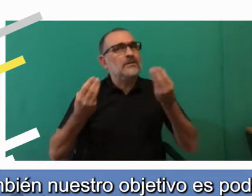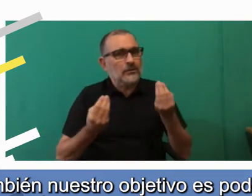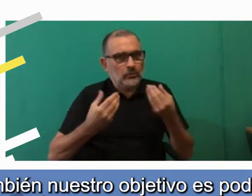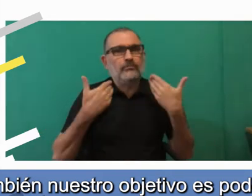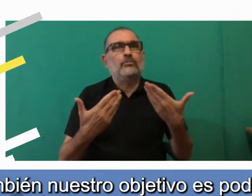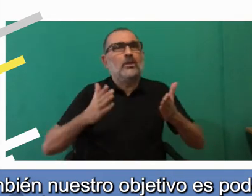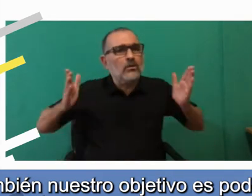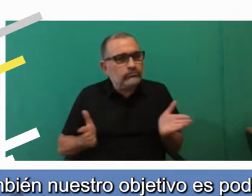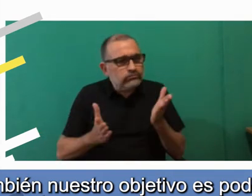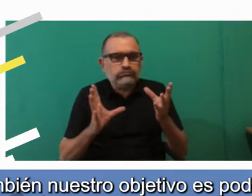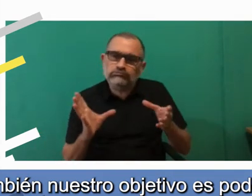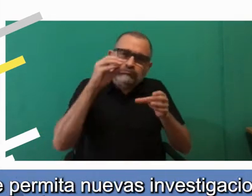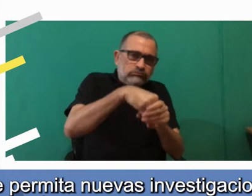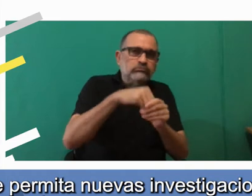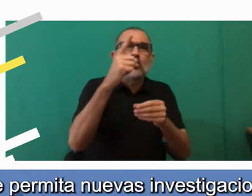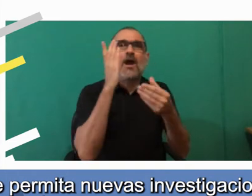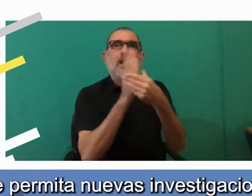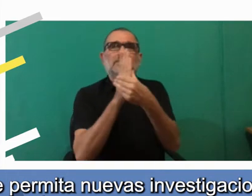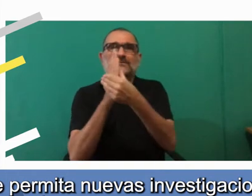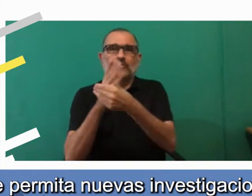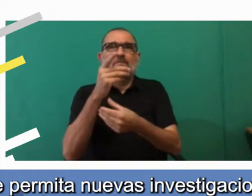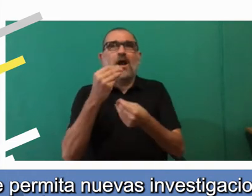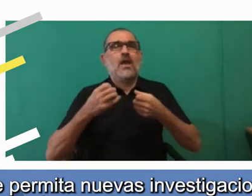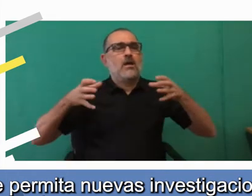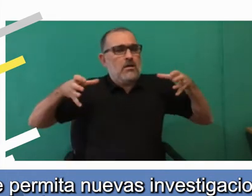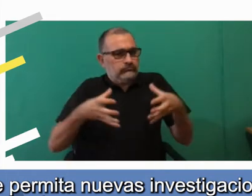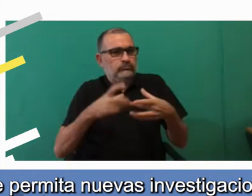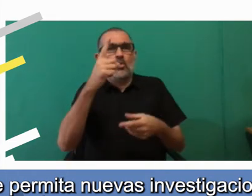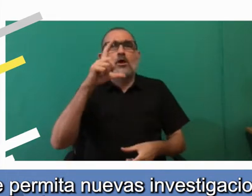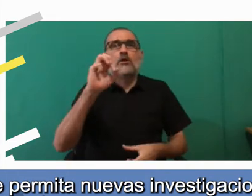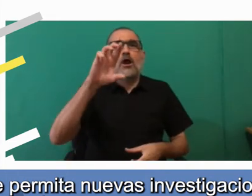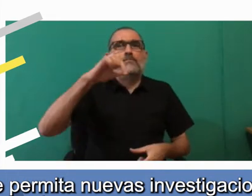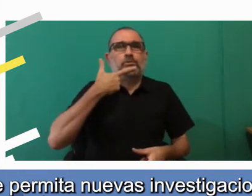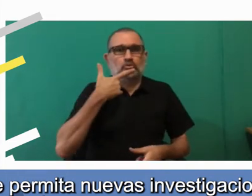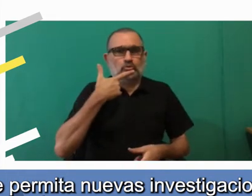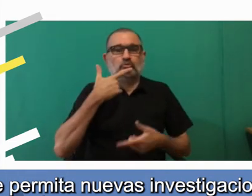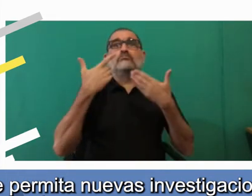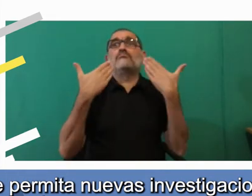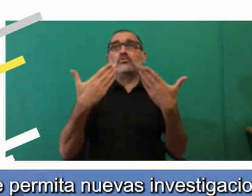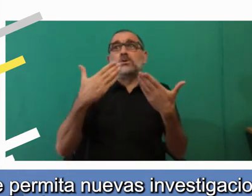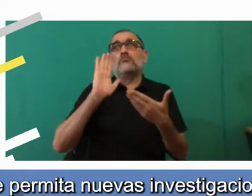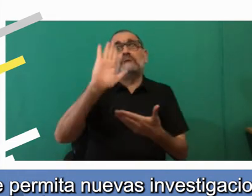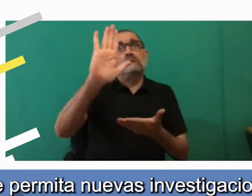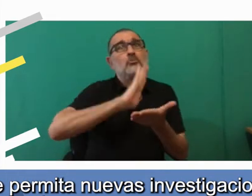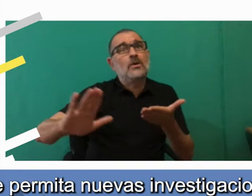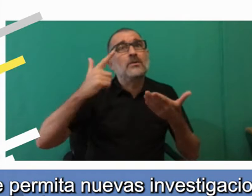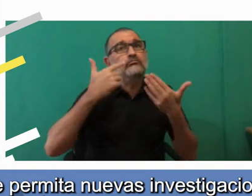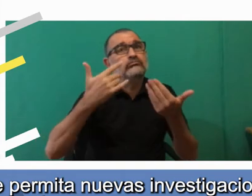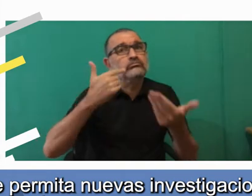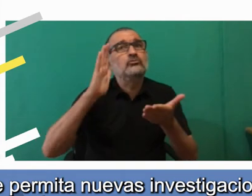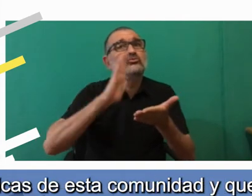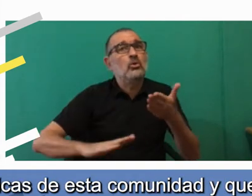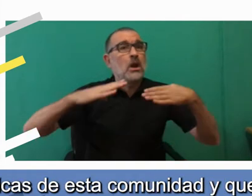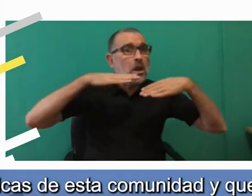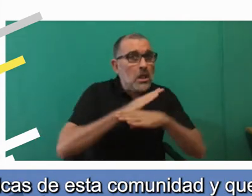se constituya como un corpus que permita nuevas investigaciones sobre la lengua, sobre las características